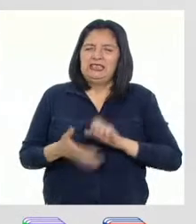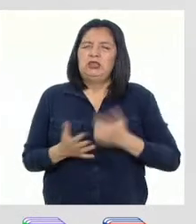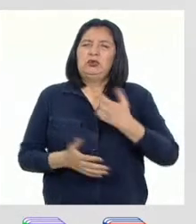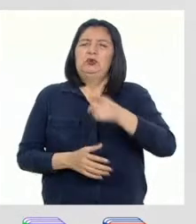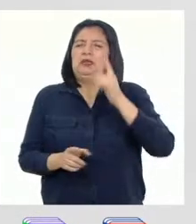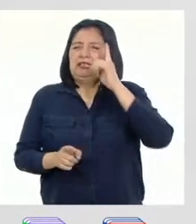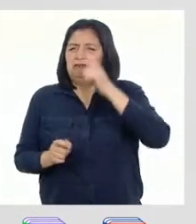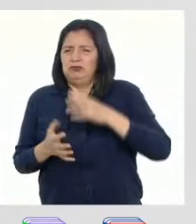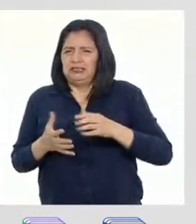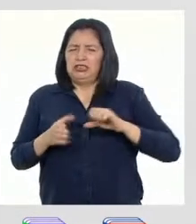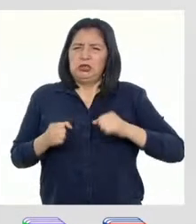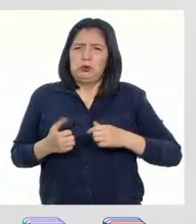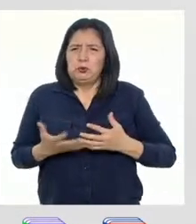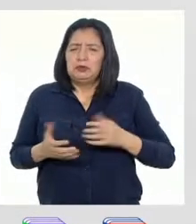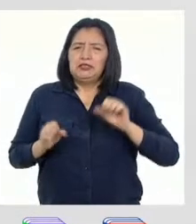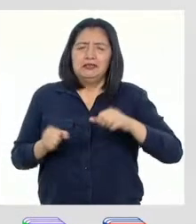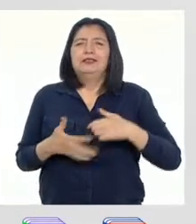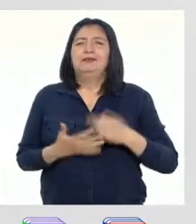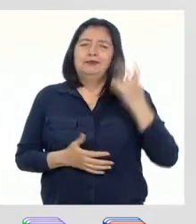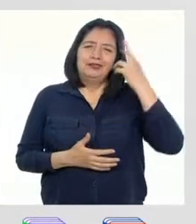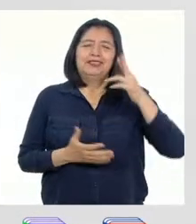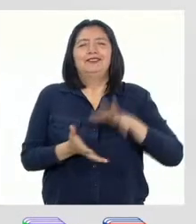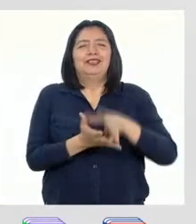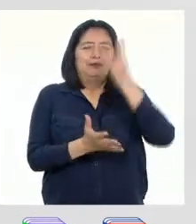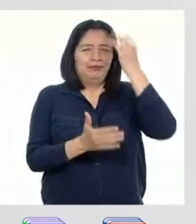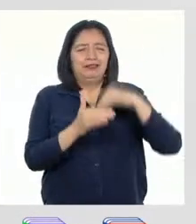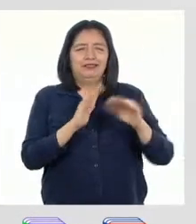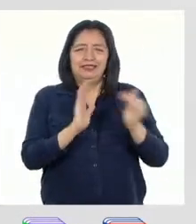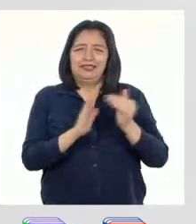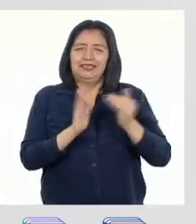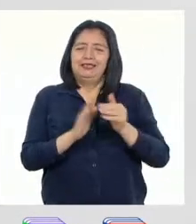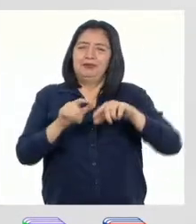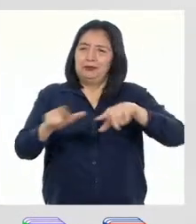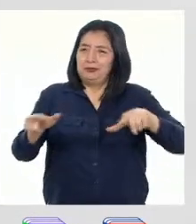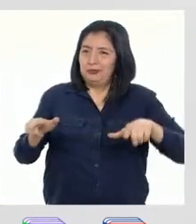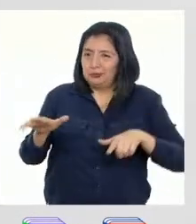retos es lo que importa. Y es por eso que nació Aprendo en Casa. Para hacer